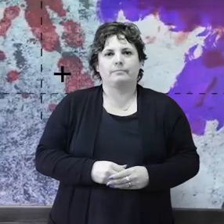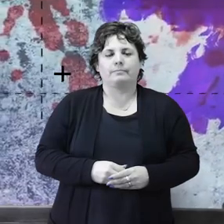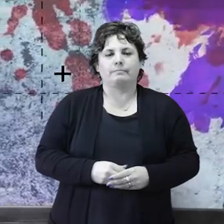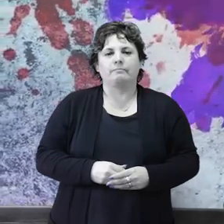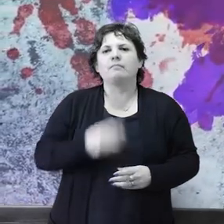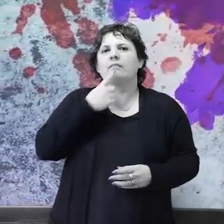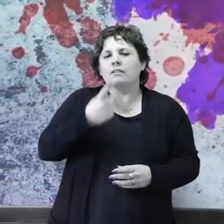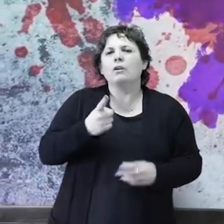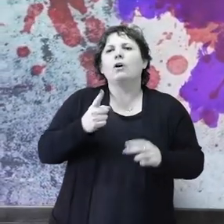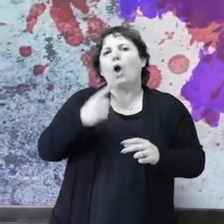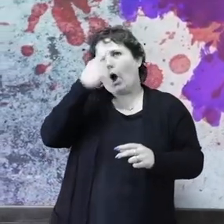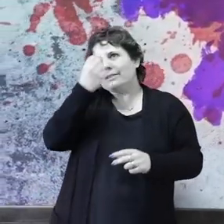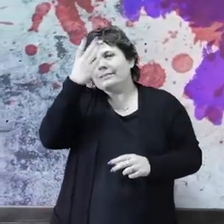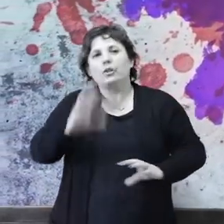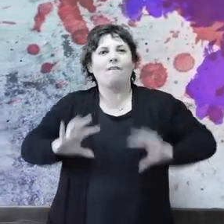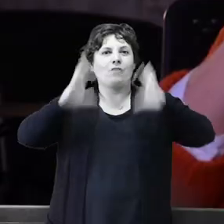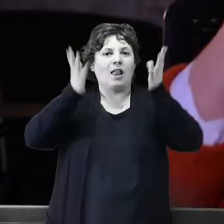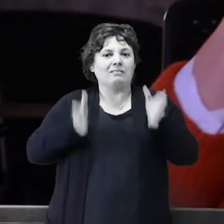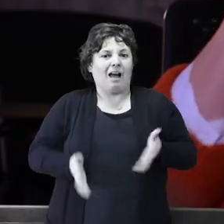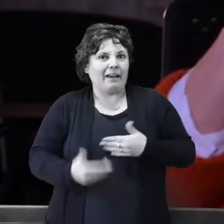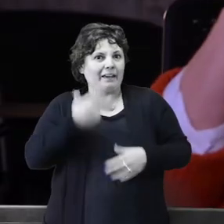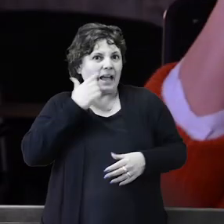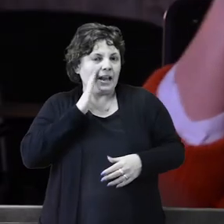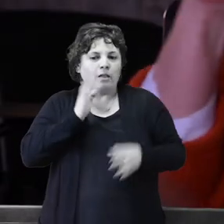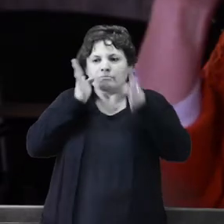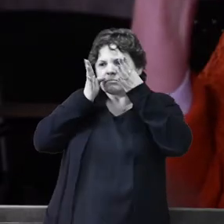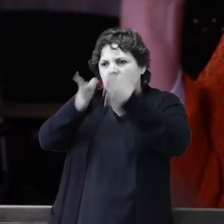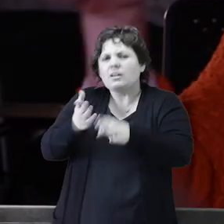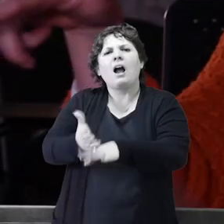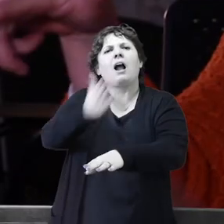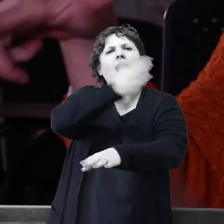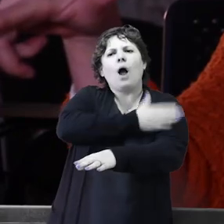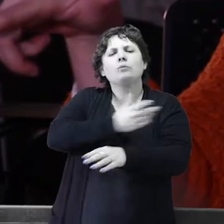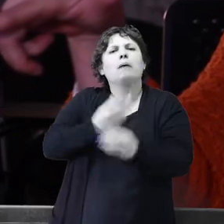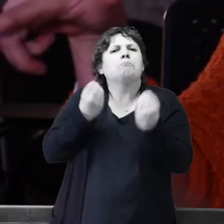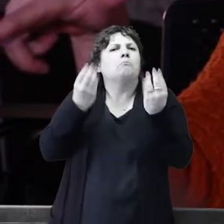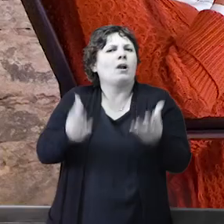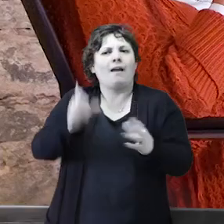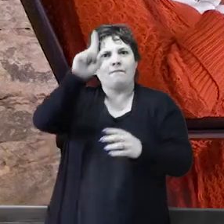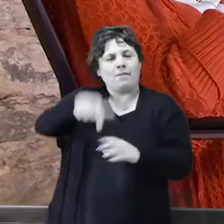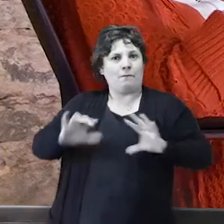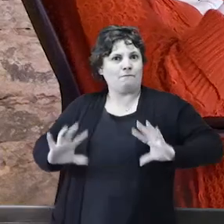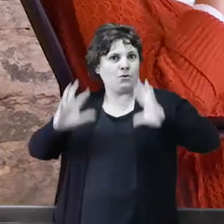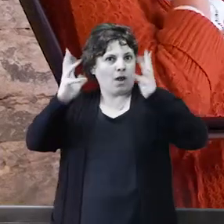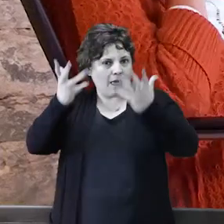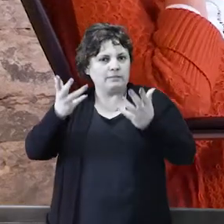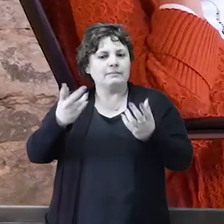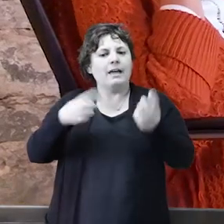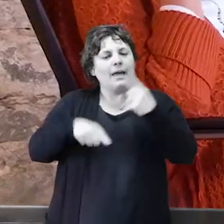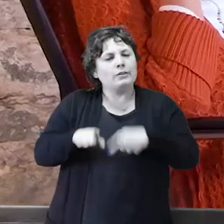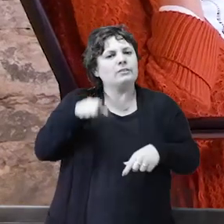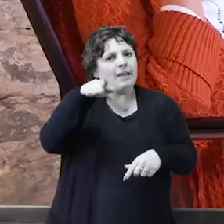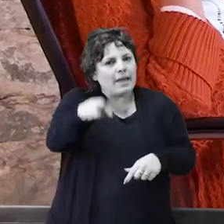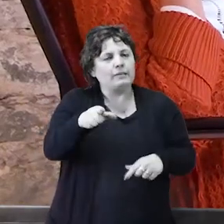El concepto de violencia de género lo que pone el foco en mirar las causas estructurales de la violencia. Esto que